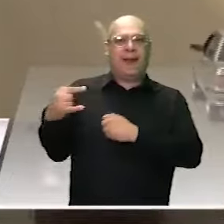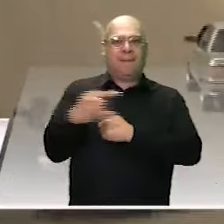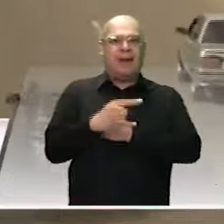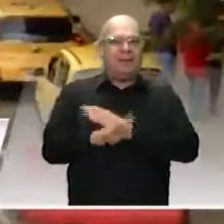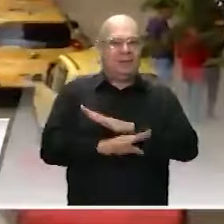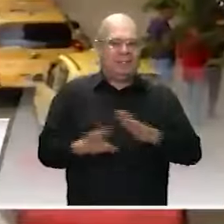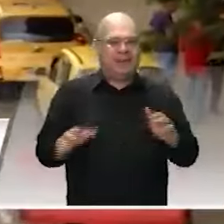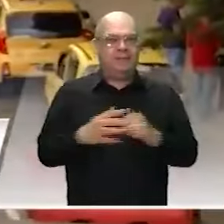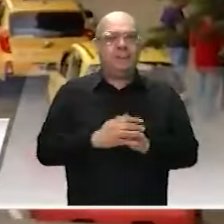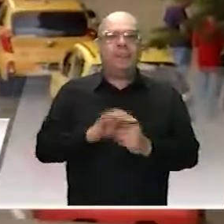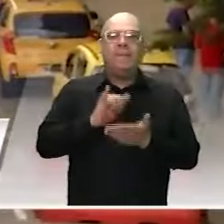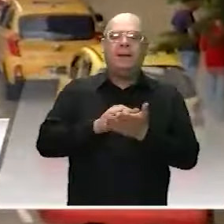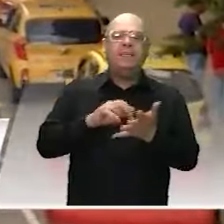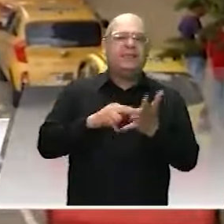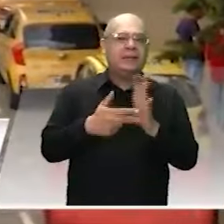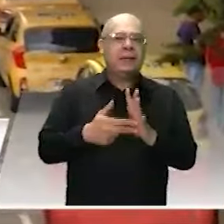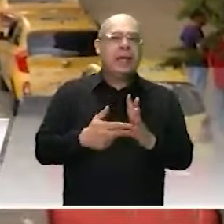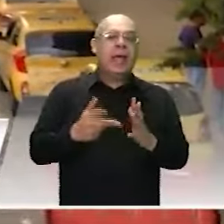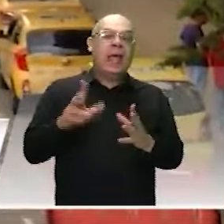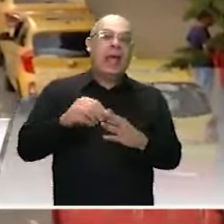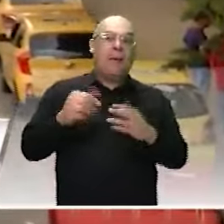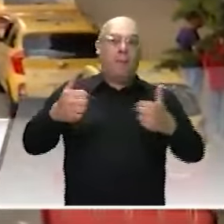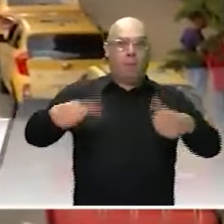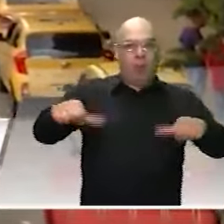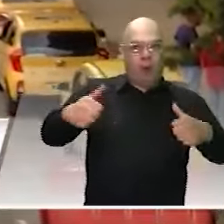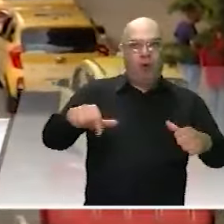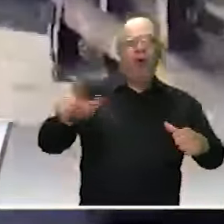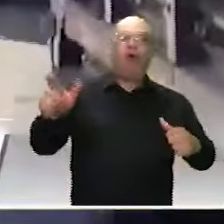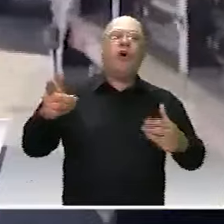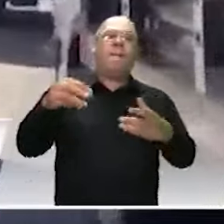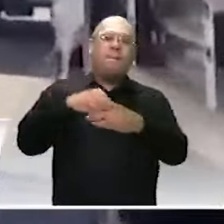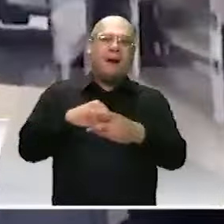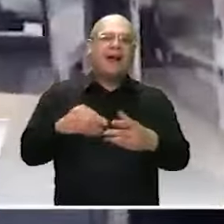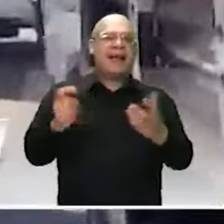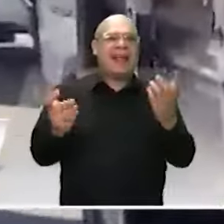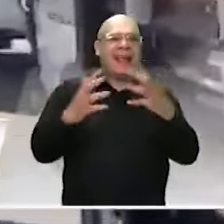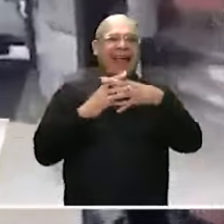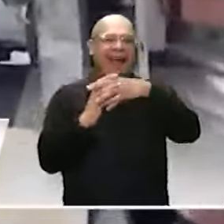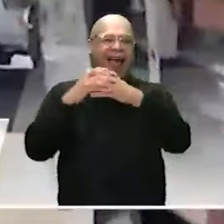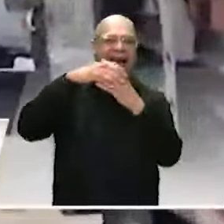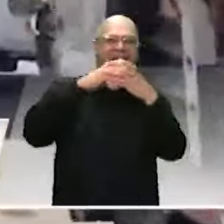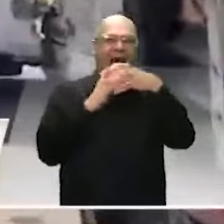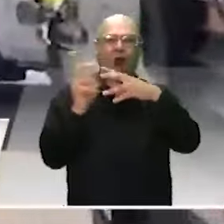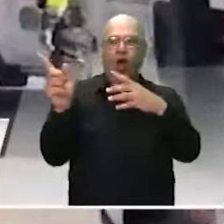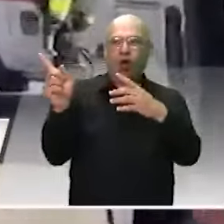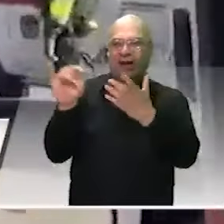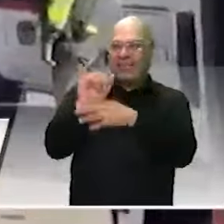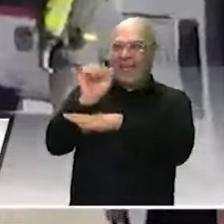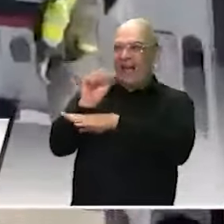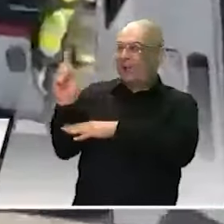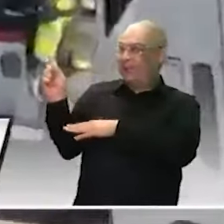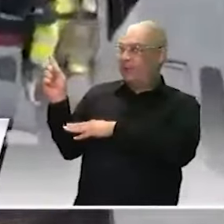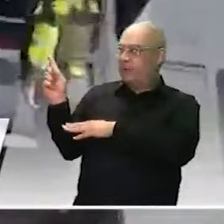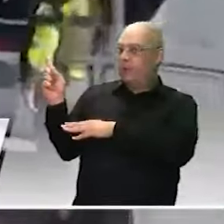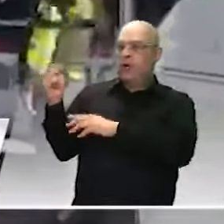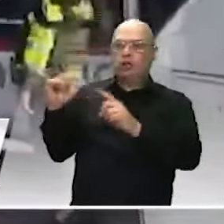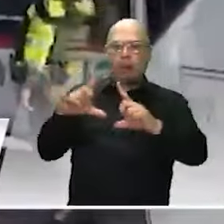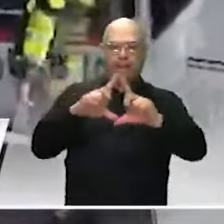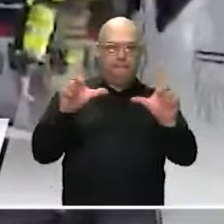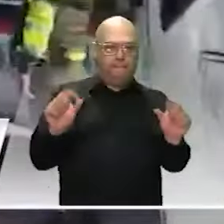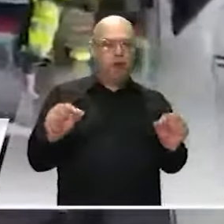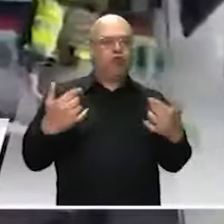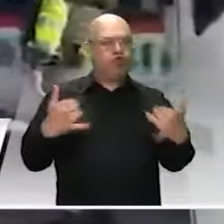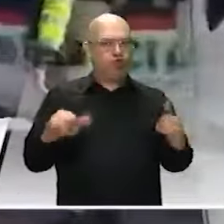que quiere decir que el servicio público y privado de transporte de carga incluyendo volquetas ahora están sin restricción de